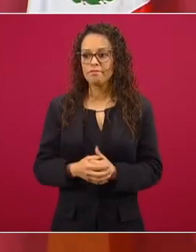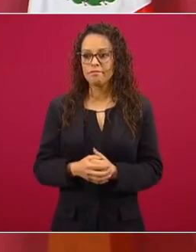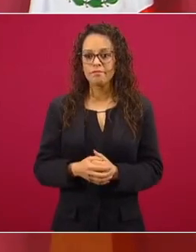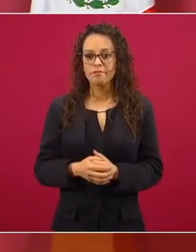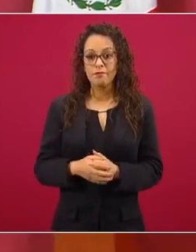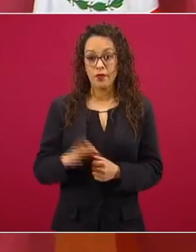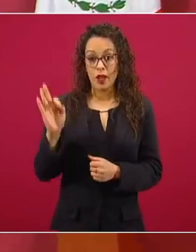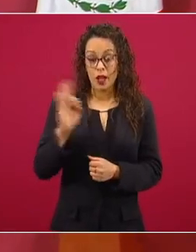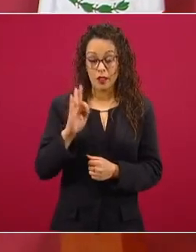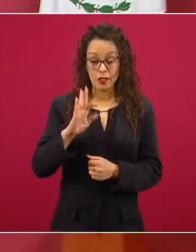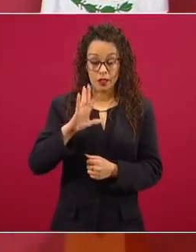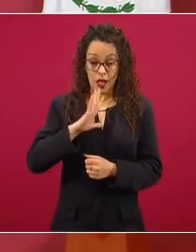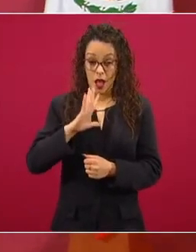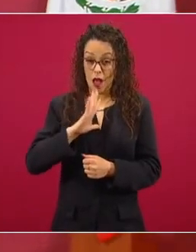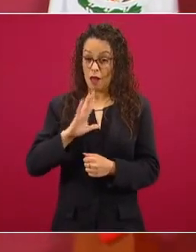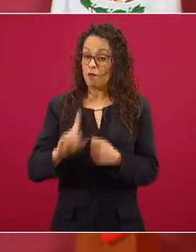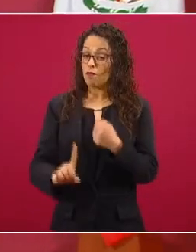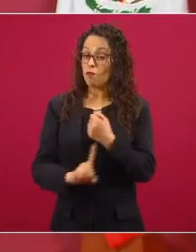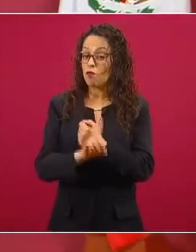tenido algún problema